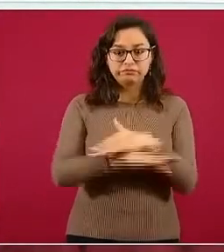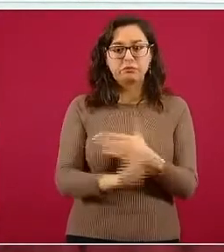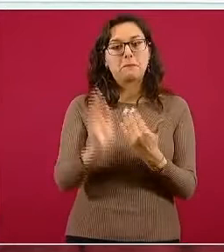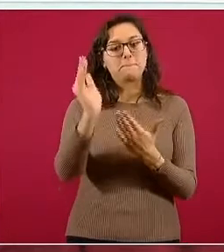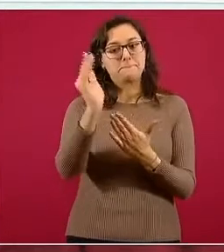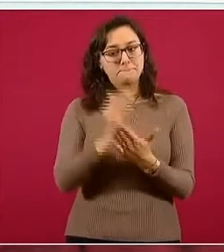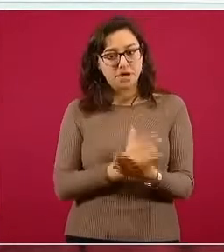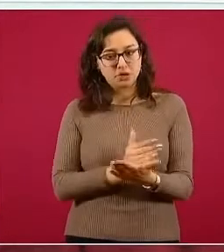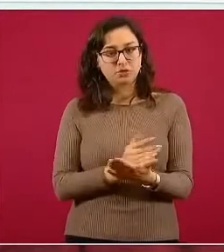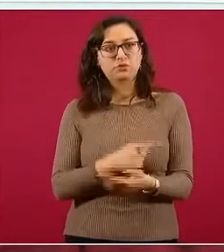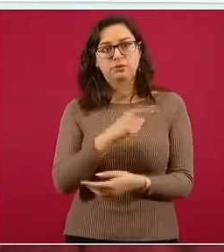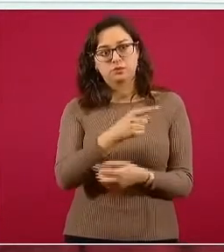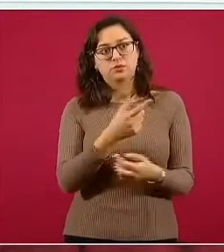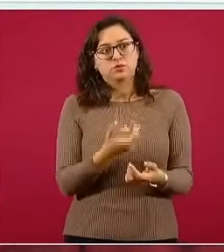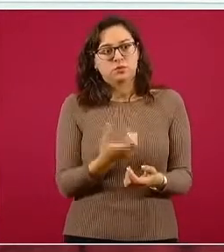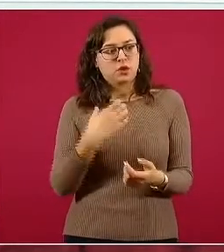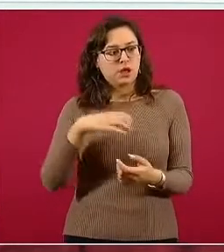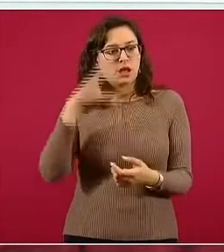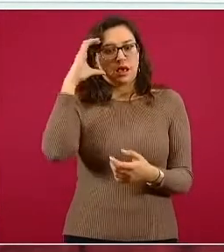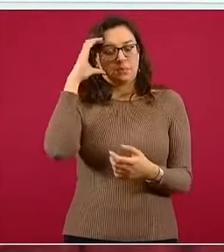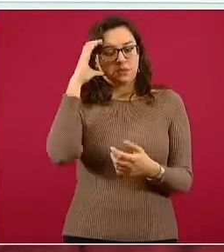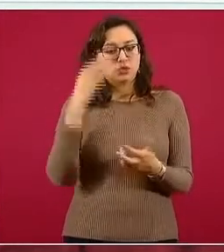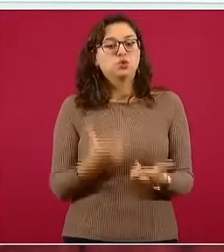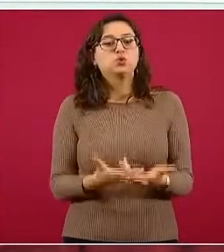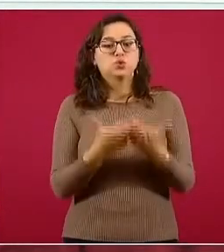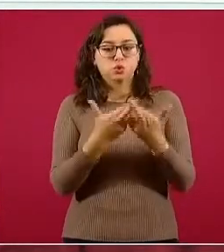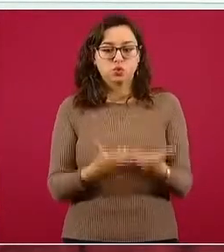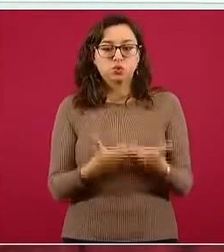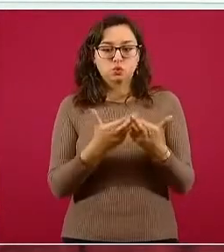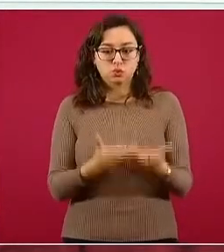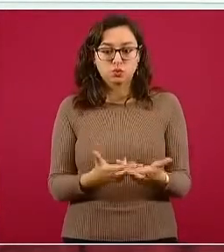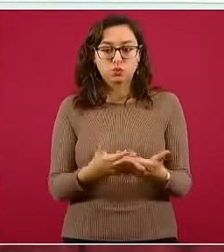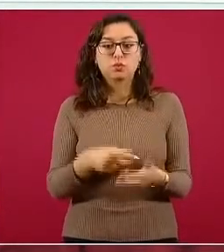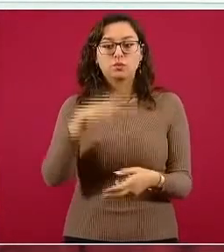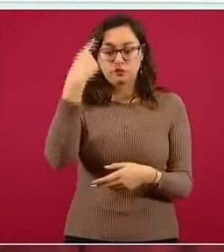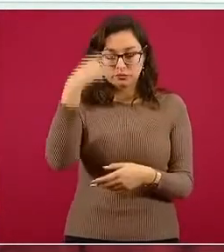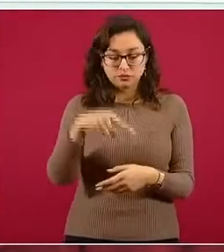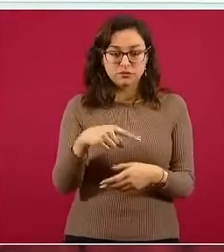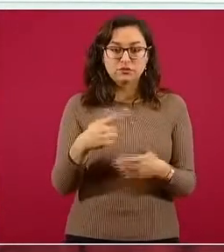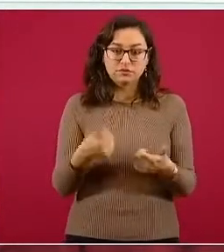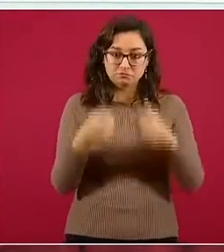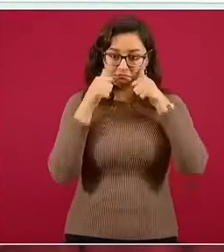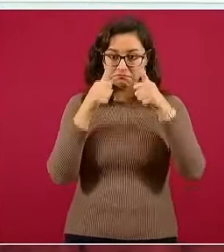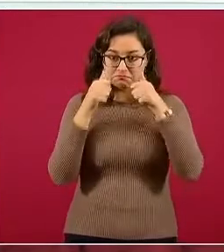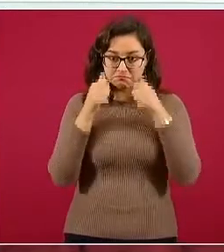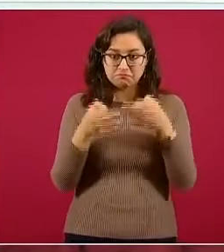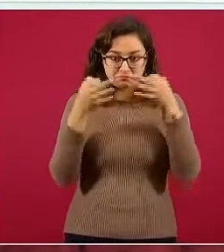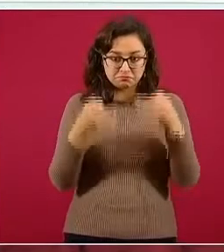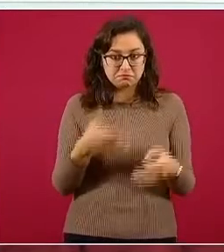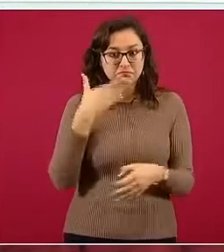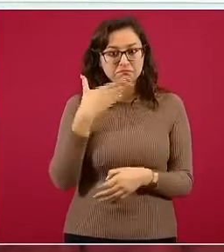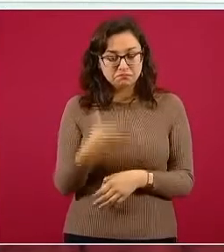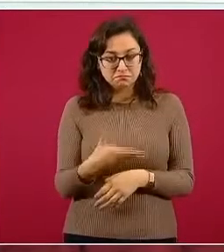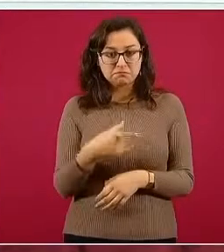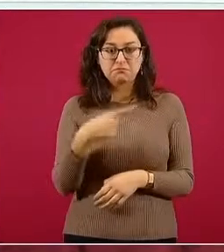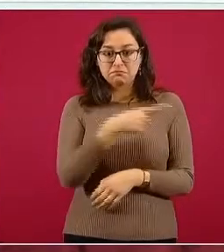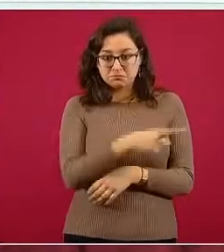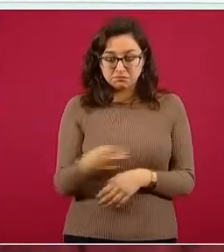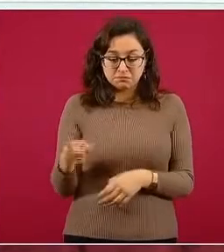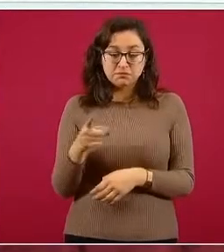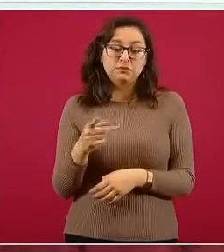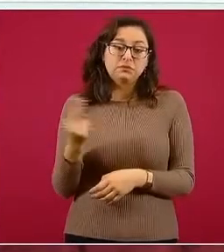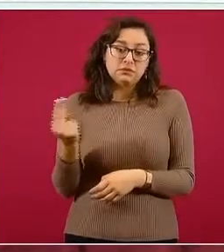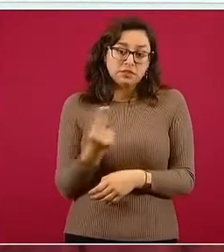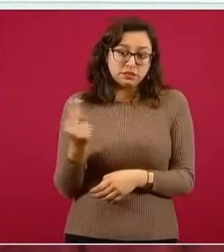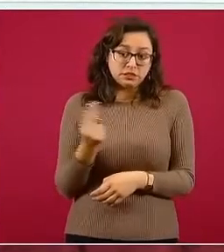esta disponibilidad que asegura poder brindar una atención especializada a aquellas personas que así lo requieren y por lo